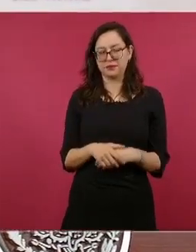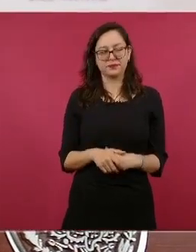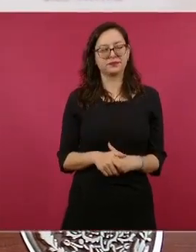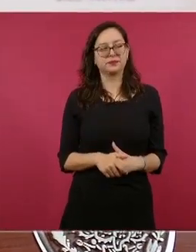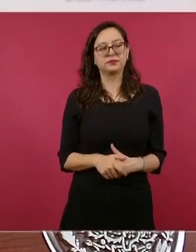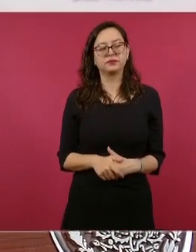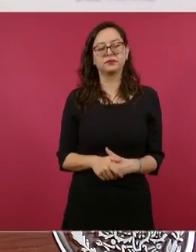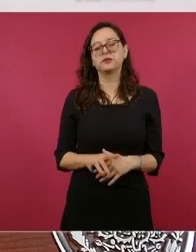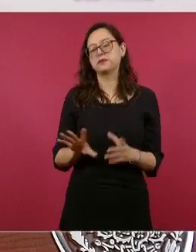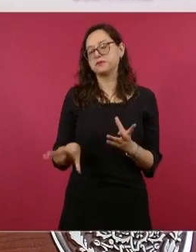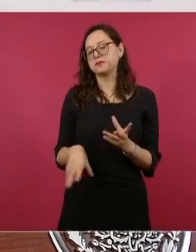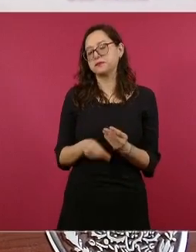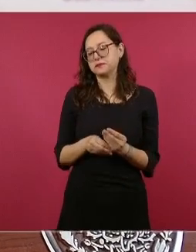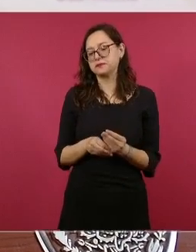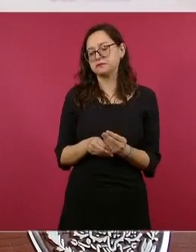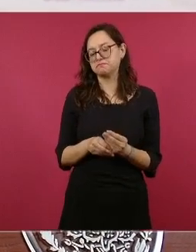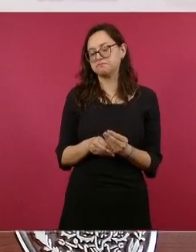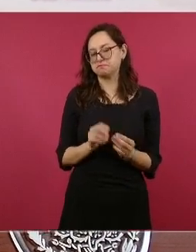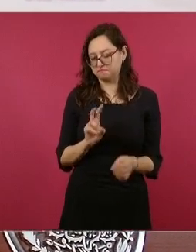realizado